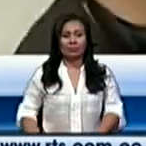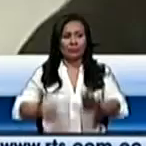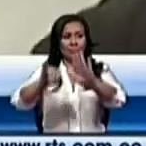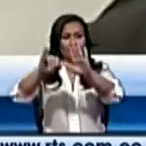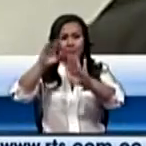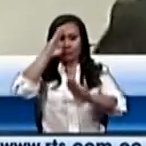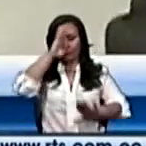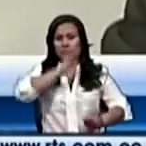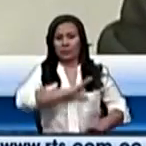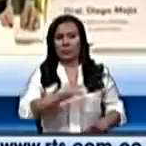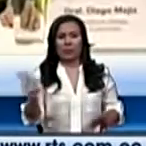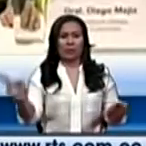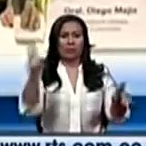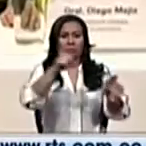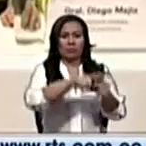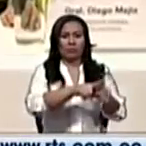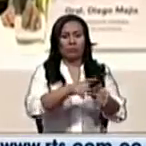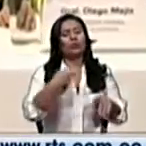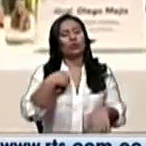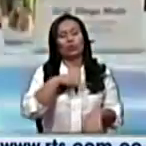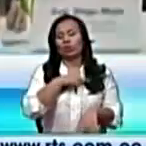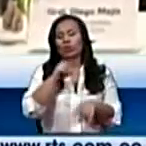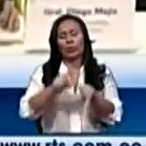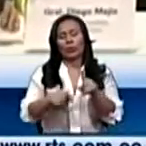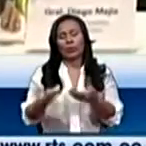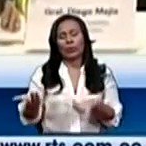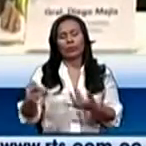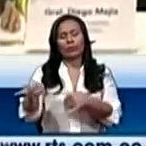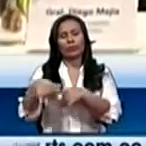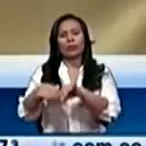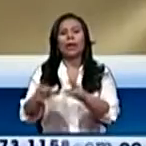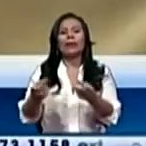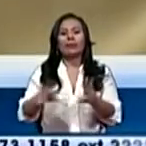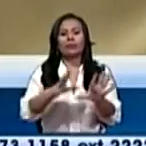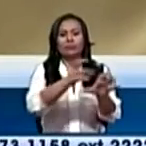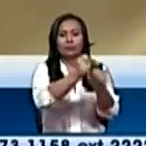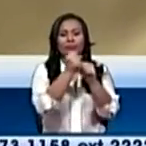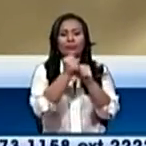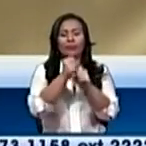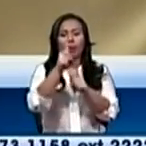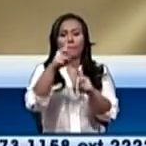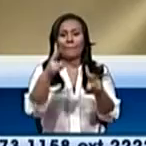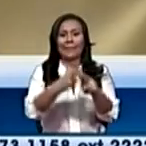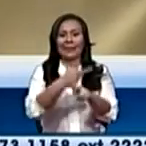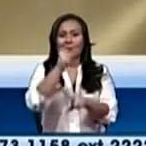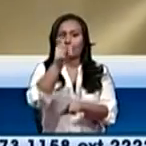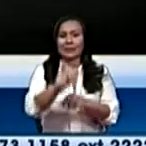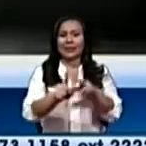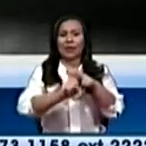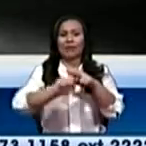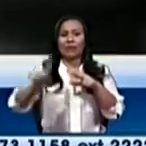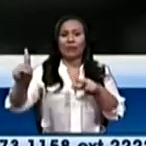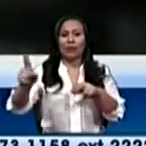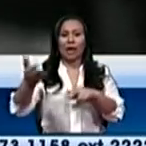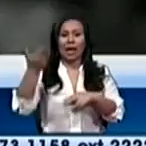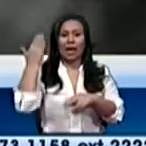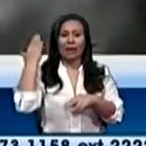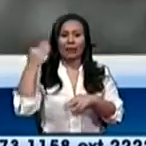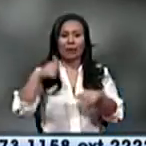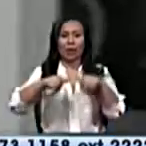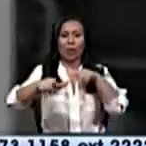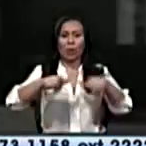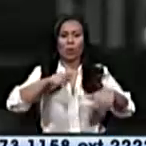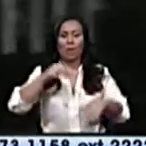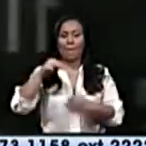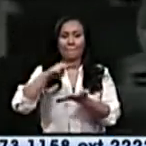formados era más de lamas en otro caso informó de la recaptura de un peligroso delincuente que escapó del centro de rehabilitación social el rod en